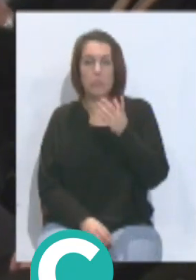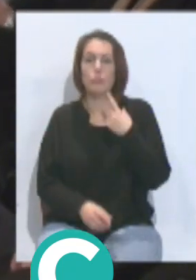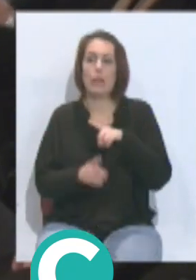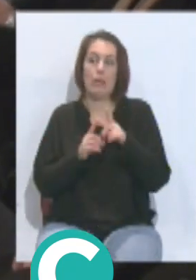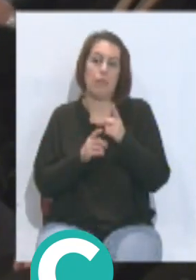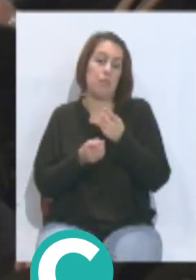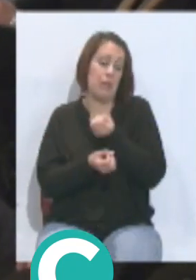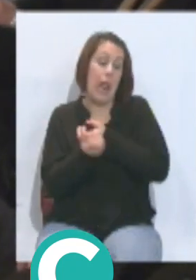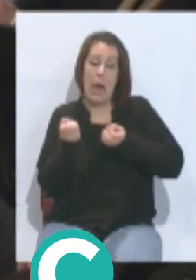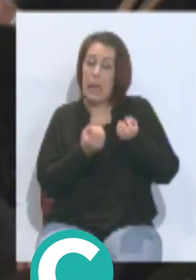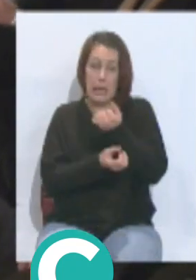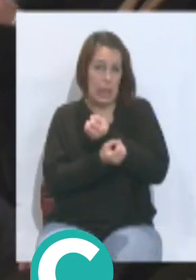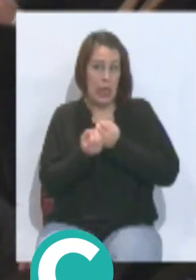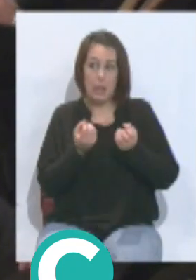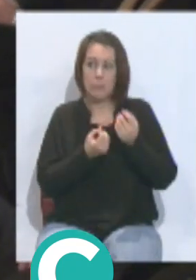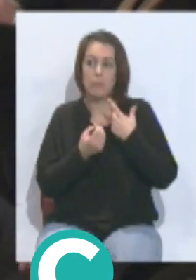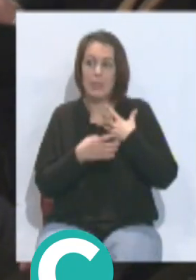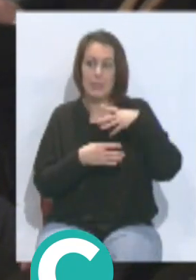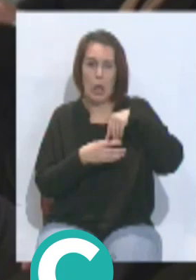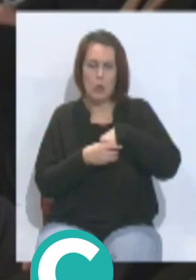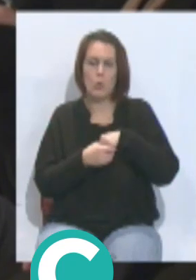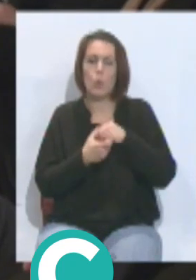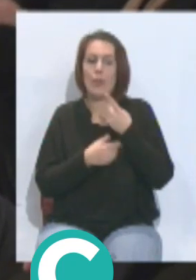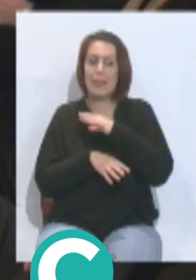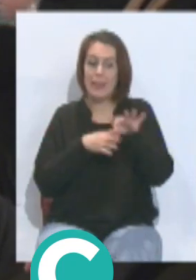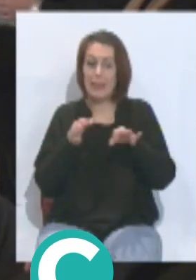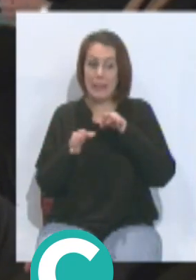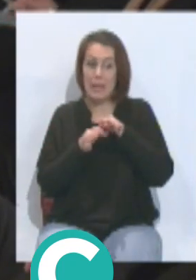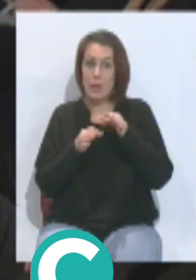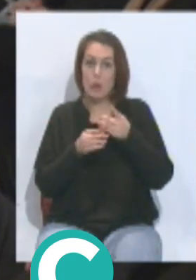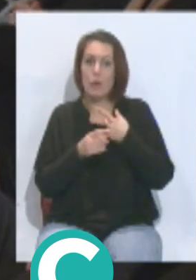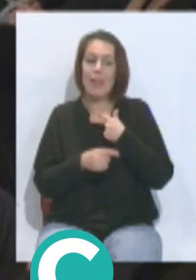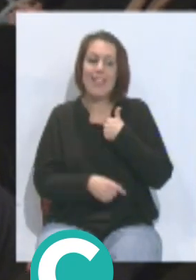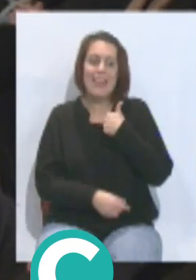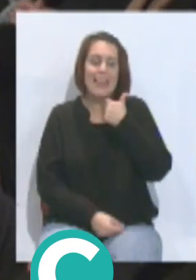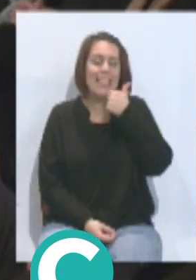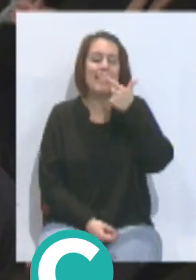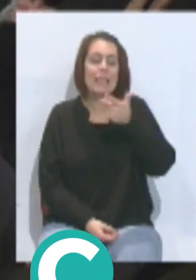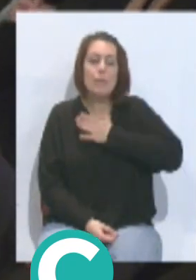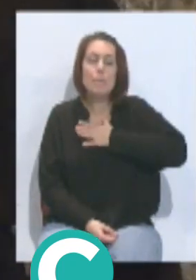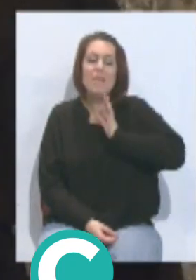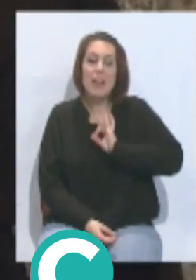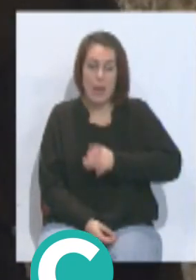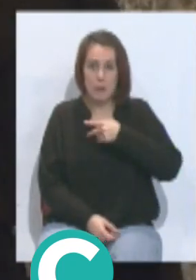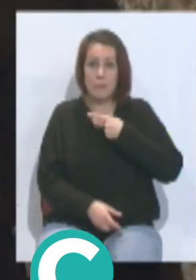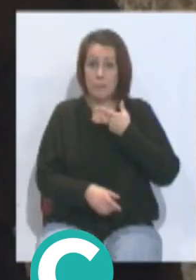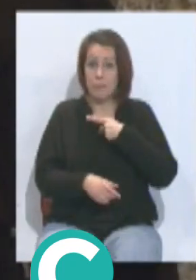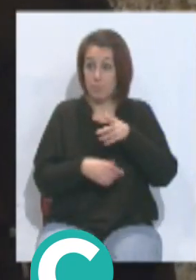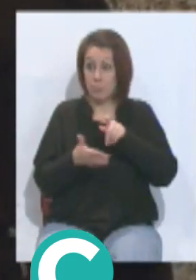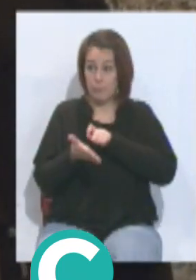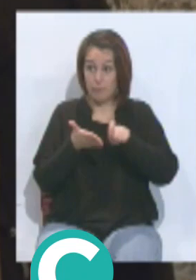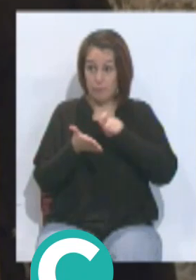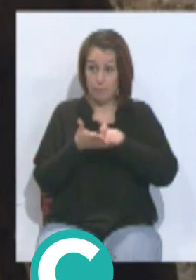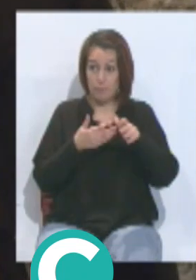una tertulia, al fin y al cabo, que forma parte del ciclo Te vi de sí, mi verdad, que la que autores,